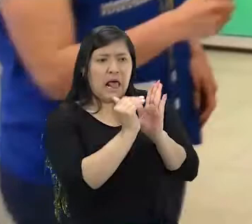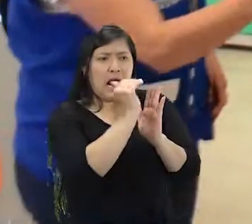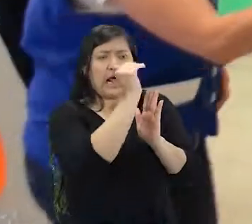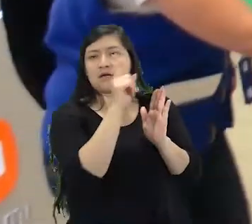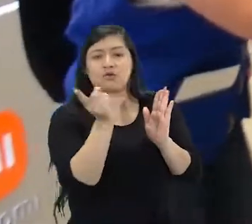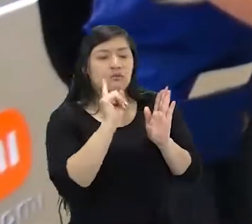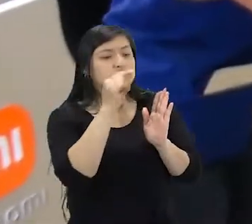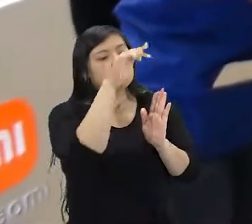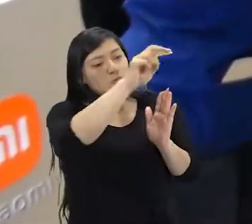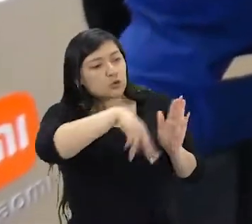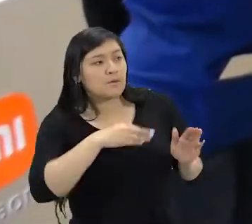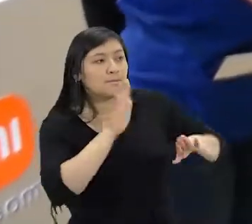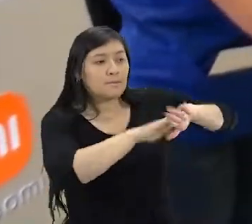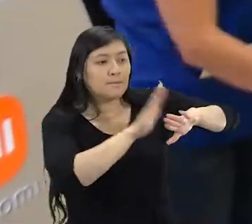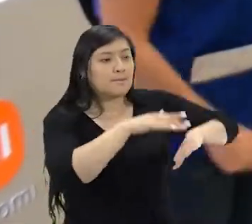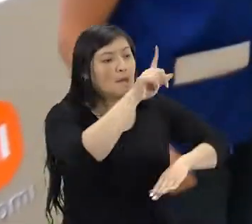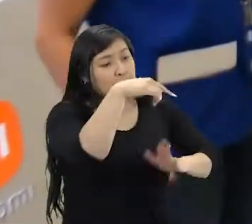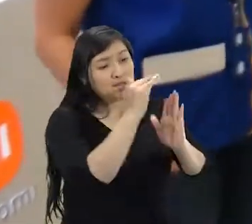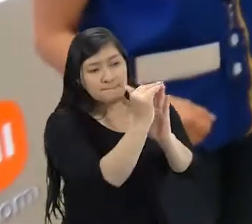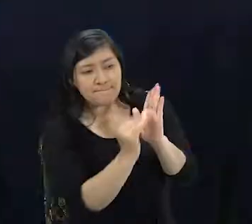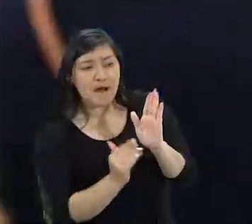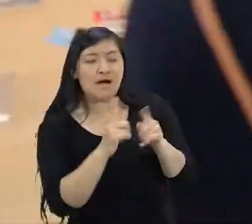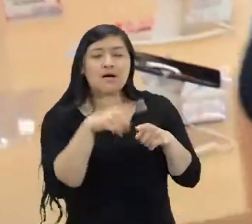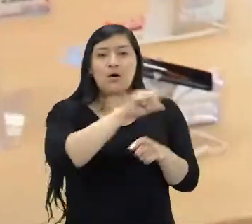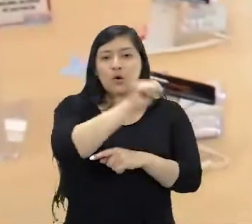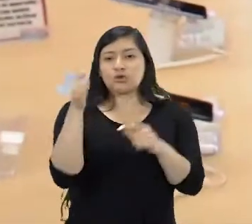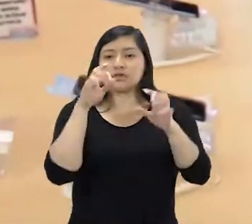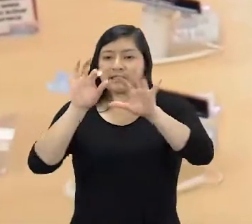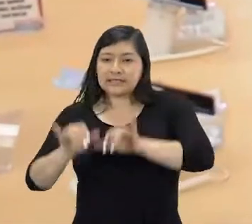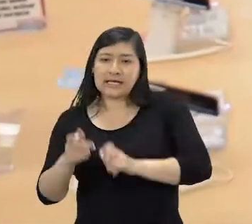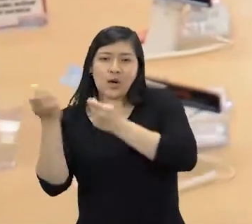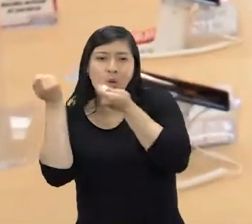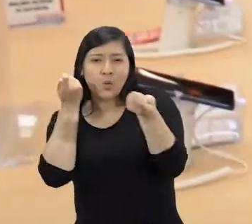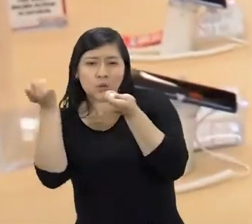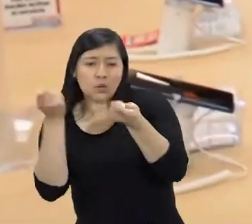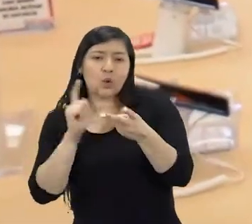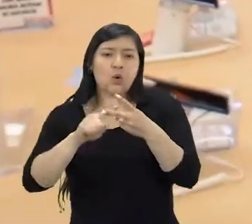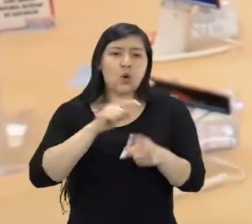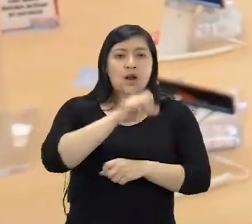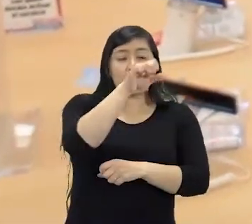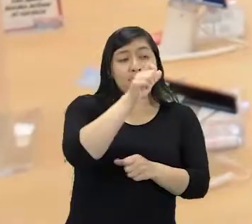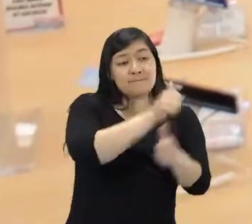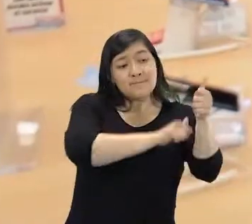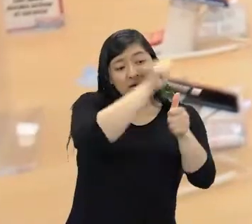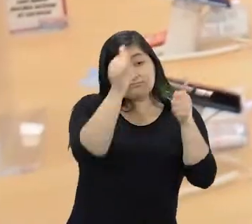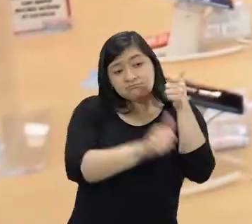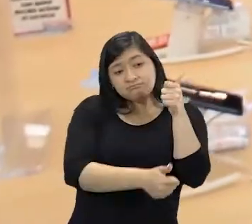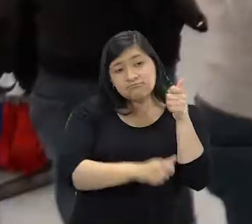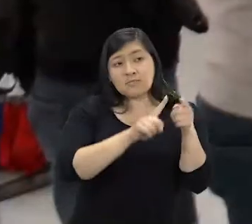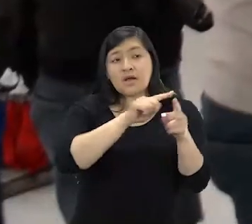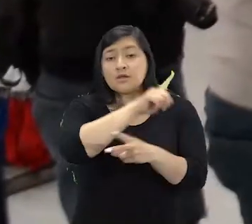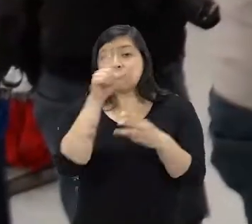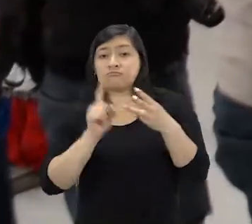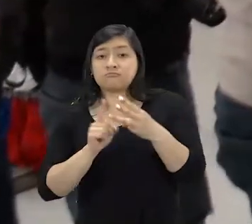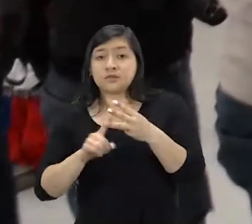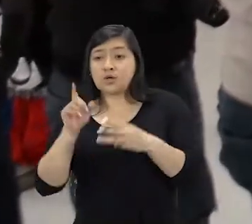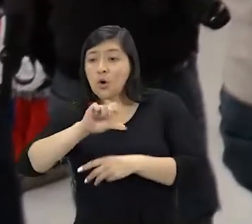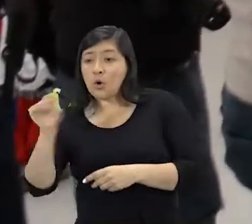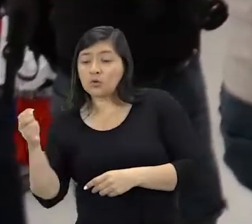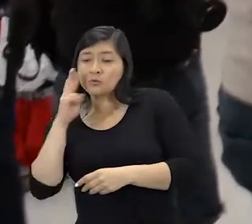Secretaría de Precios, Pesos y Medidas, está la Secretaría de Control, la Personería Municipal, la Superintendencia